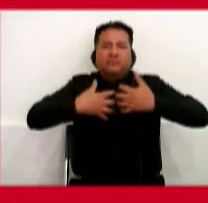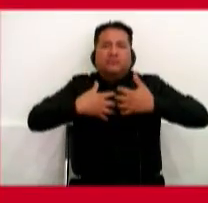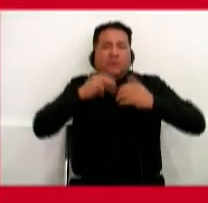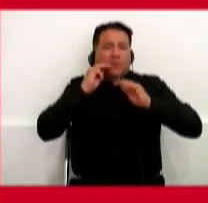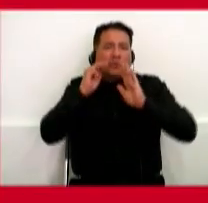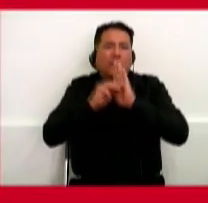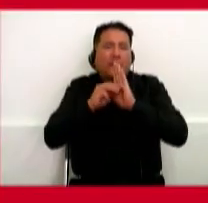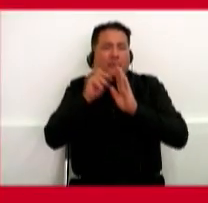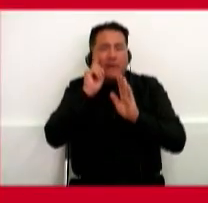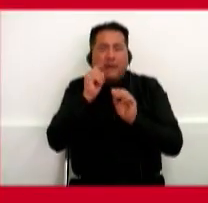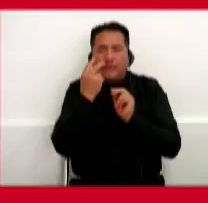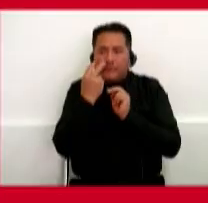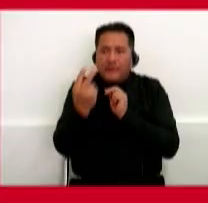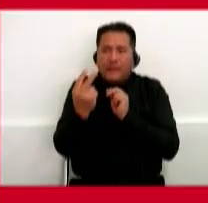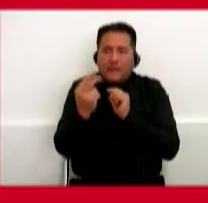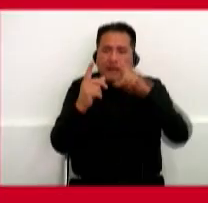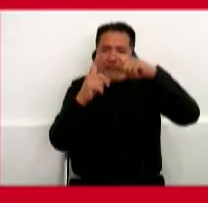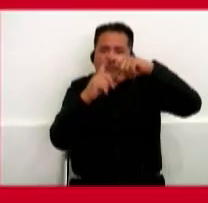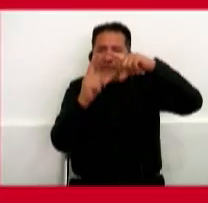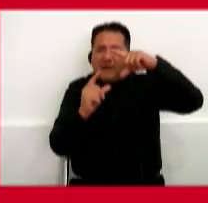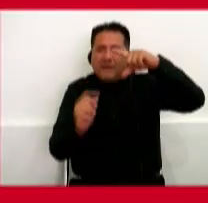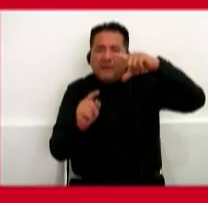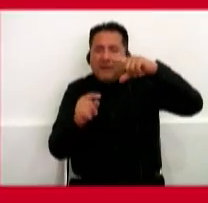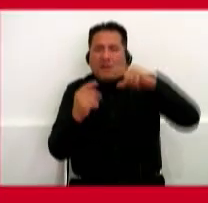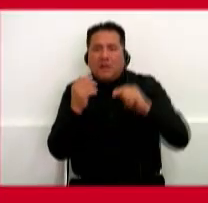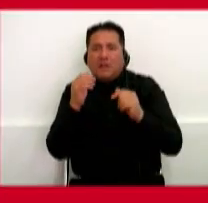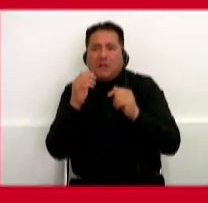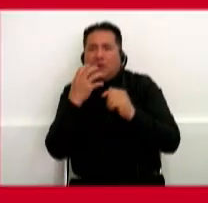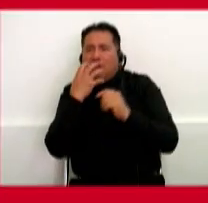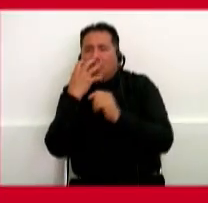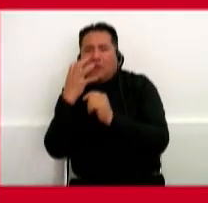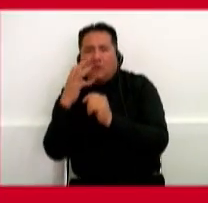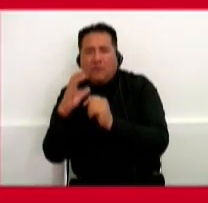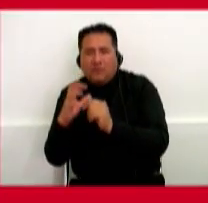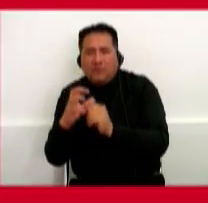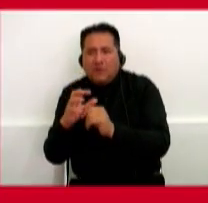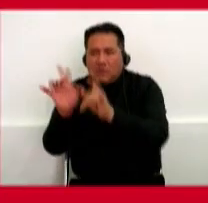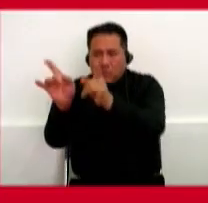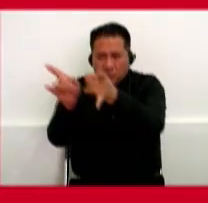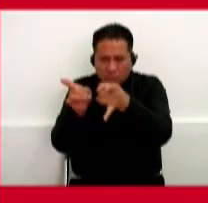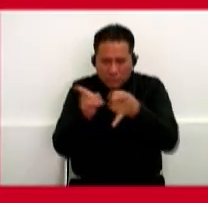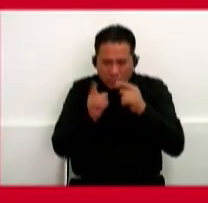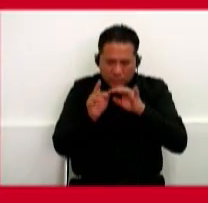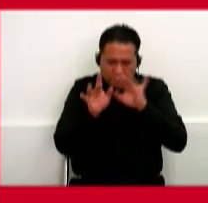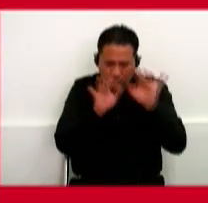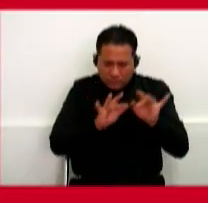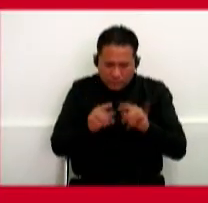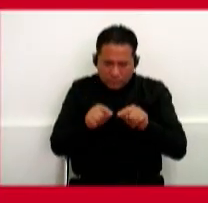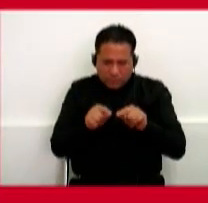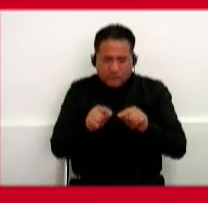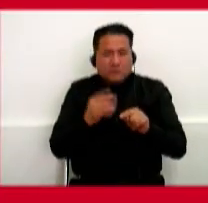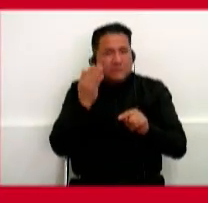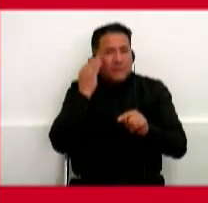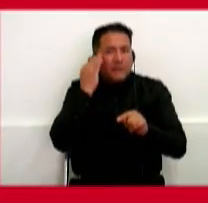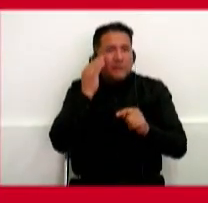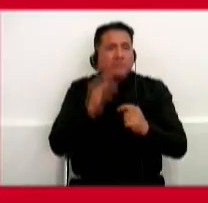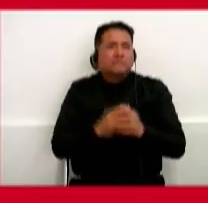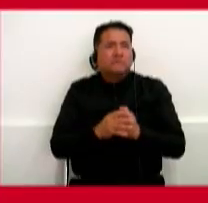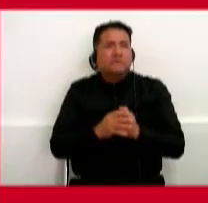mapas de calor y de información georreferenciada. Finalmente, como estructura, o sea, finalmente todo esto, ¿cómo está